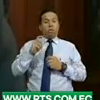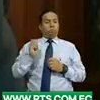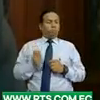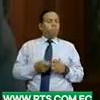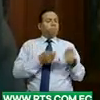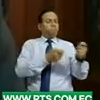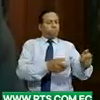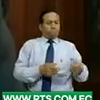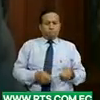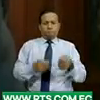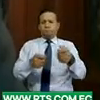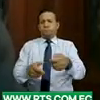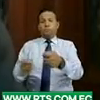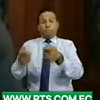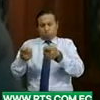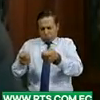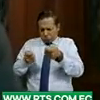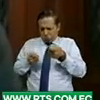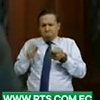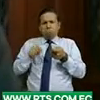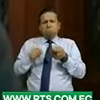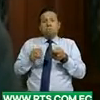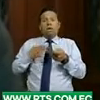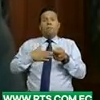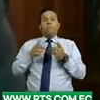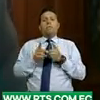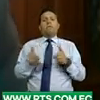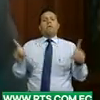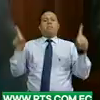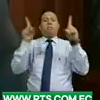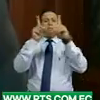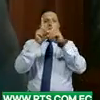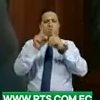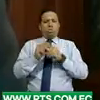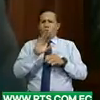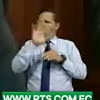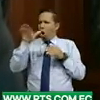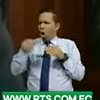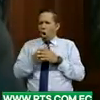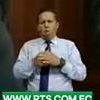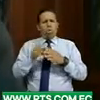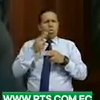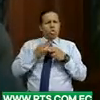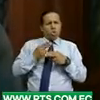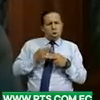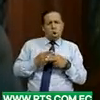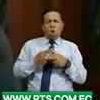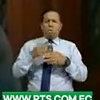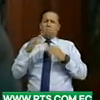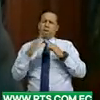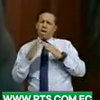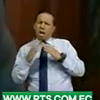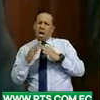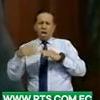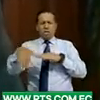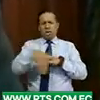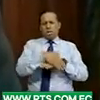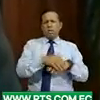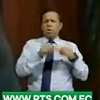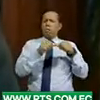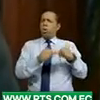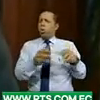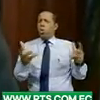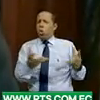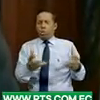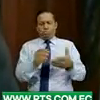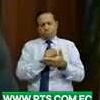va a dar como resultado tener un mejor control de las personas que han venido de